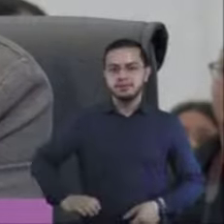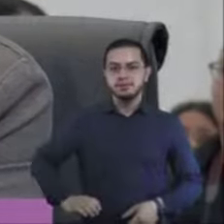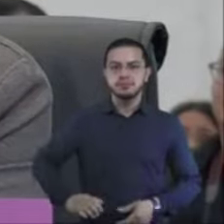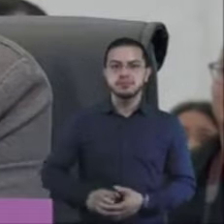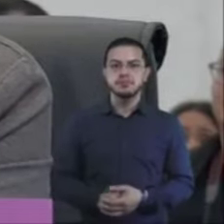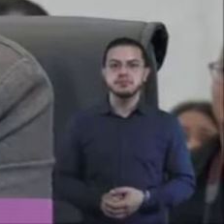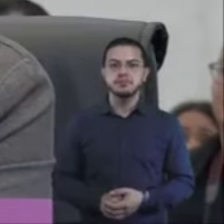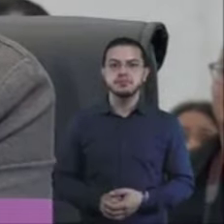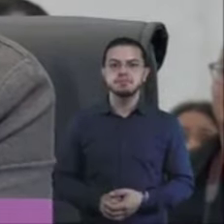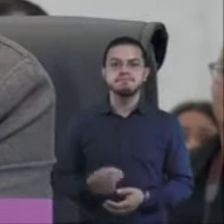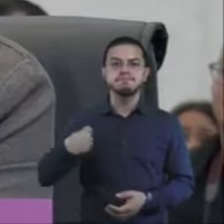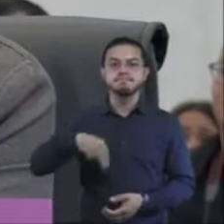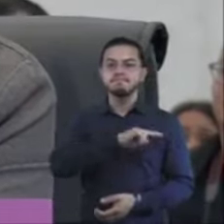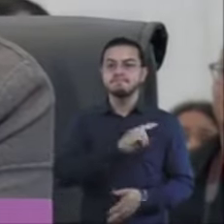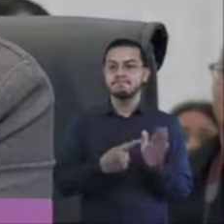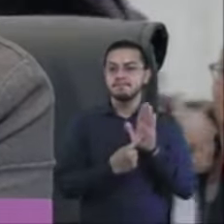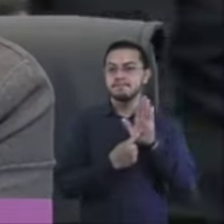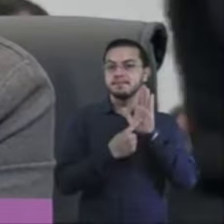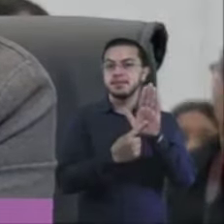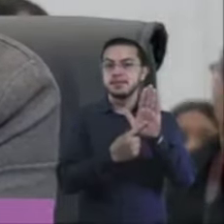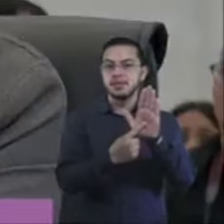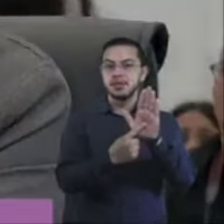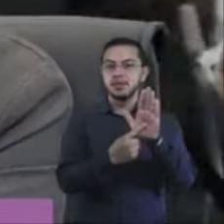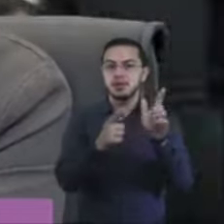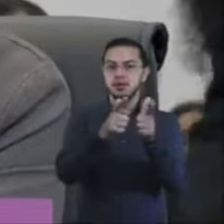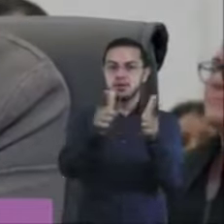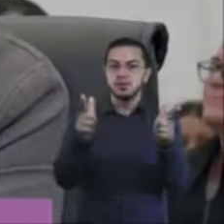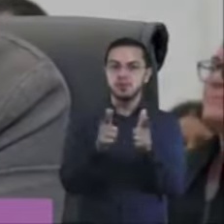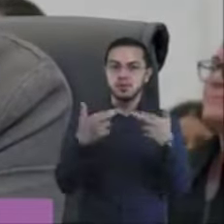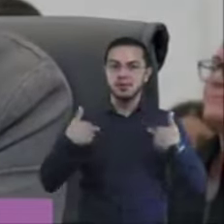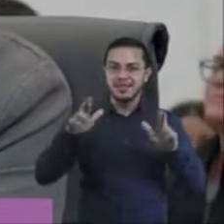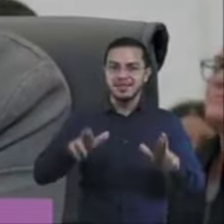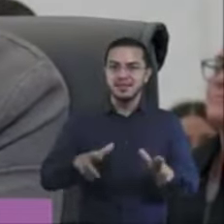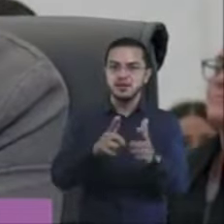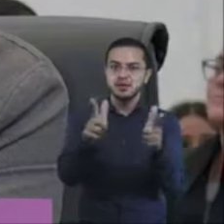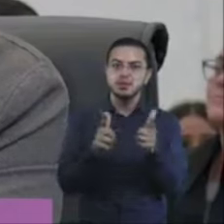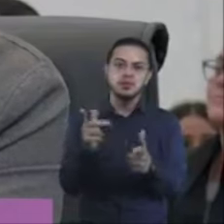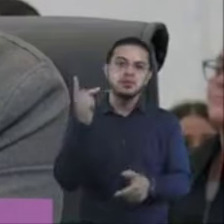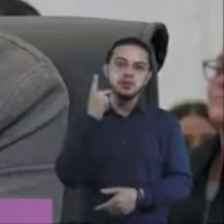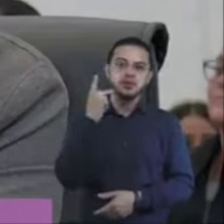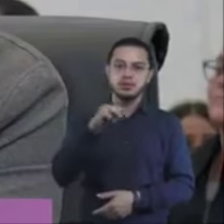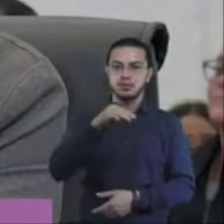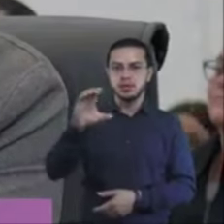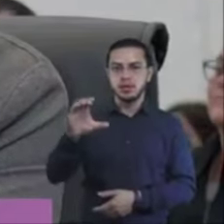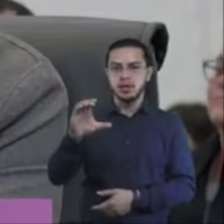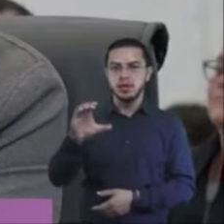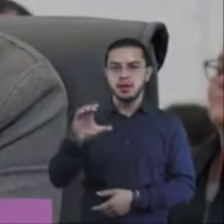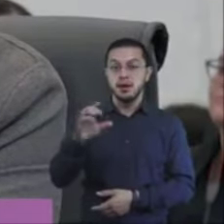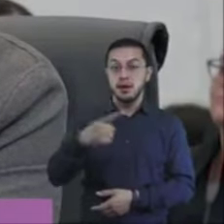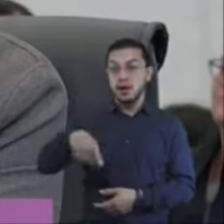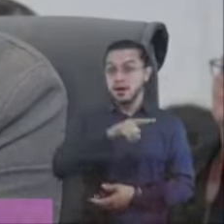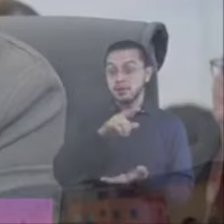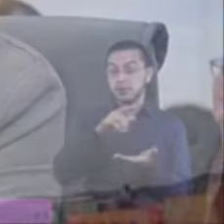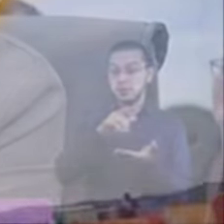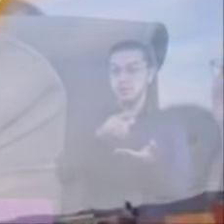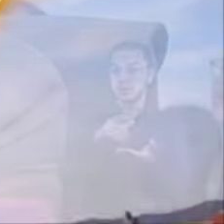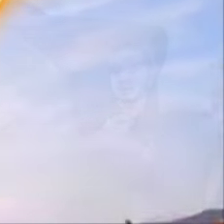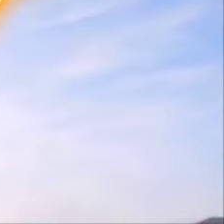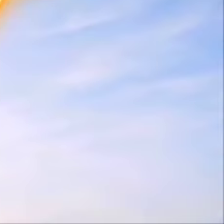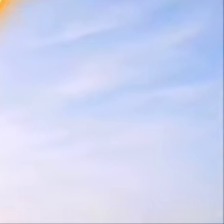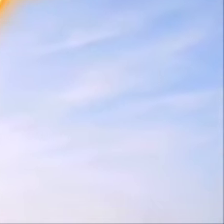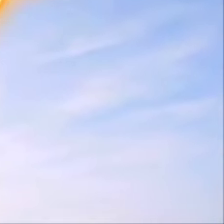movimiento ciudadano Daniel Alejandro MZ Sánchez denunció un presunto fraude en contra de su